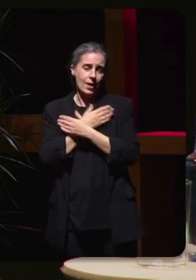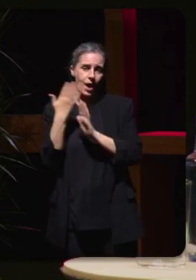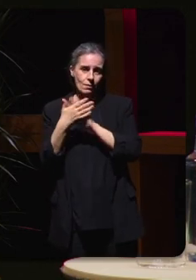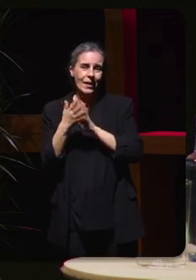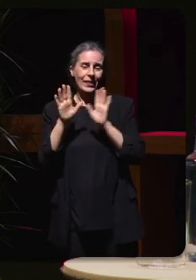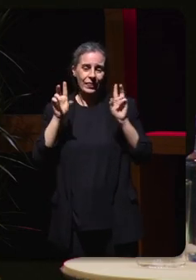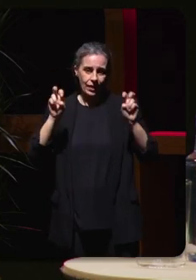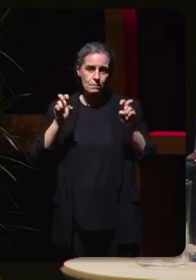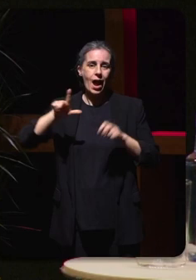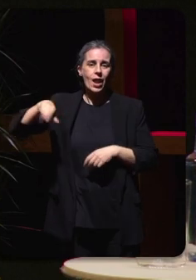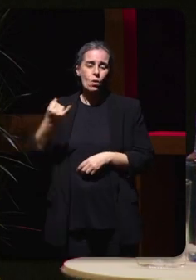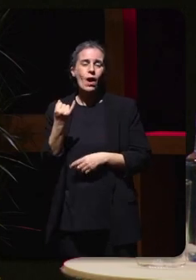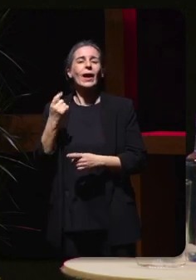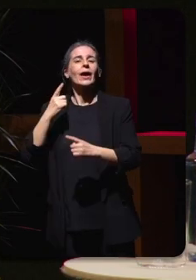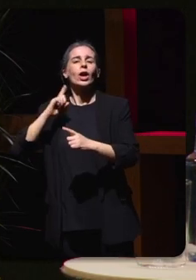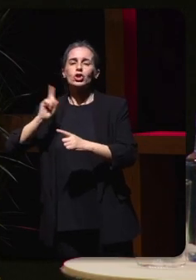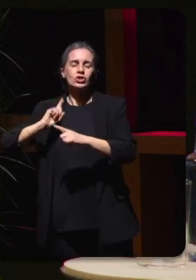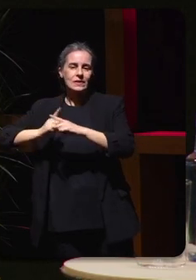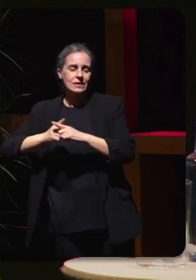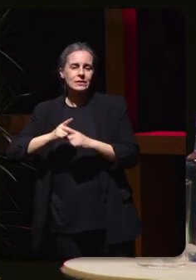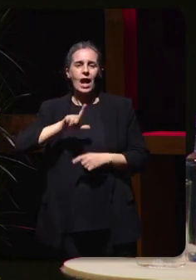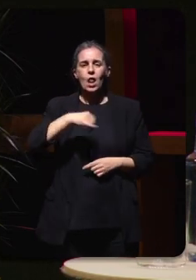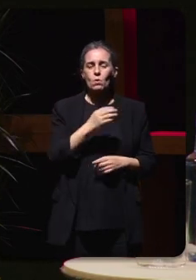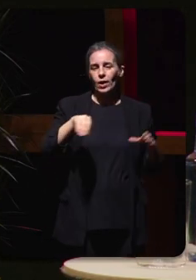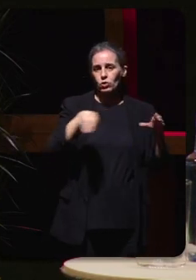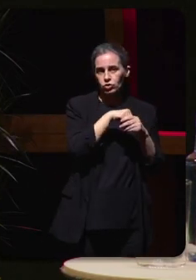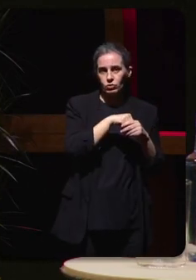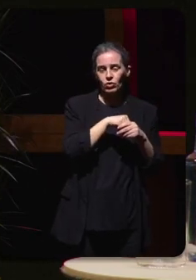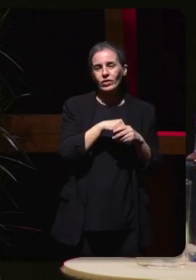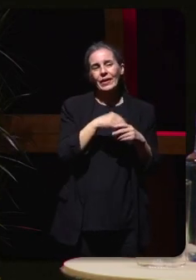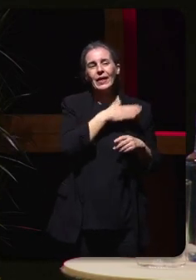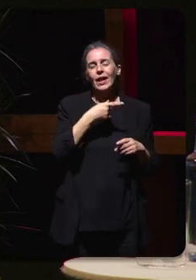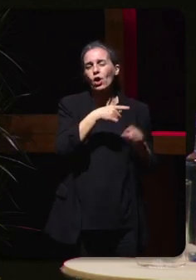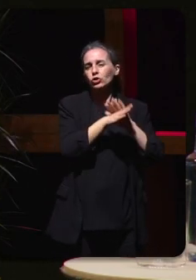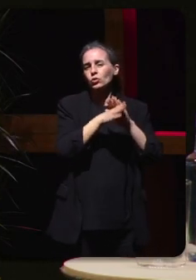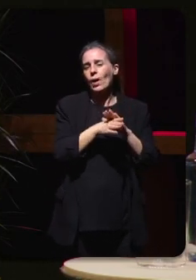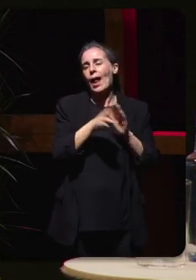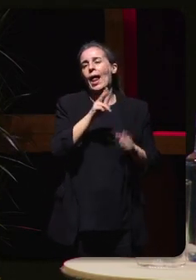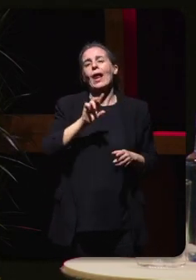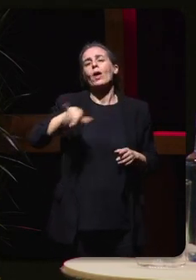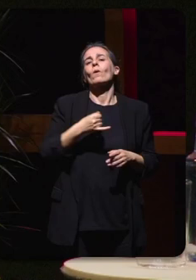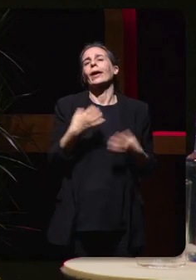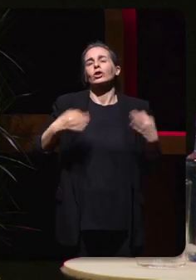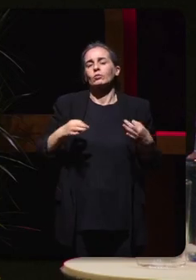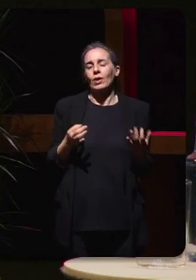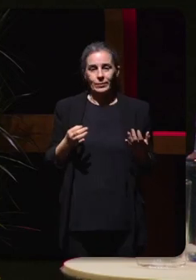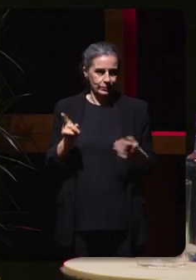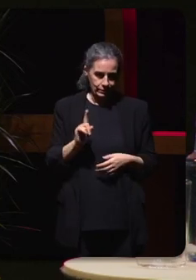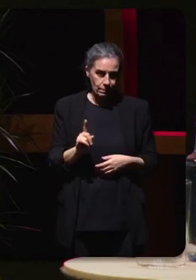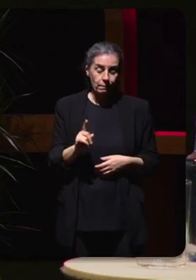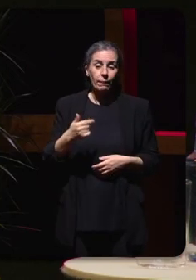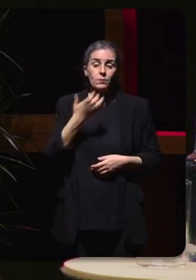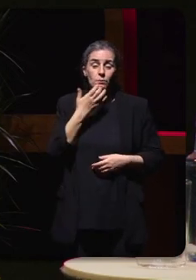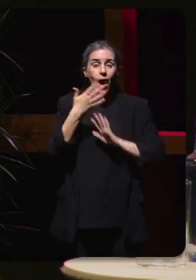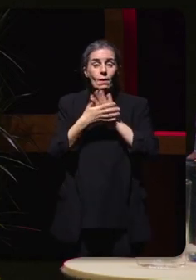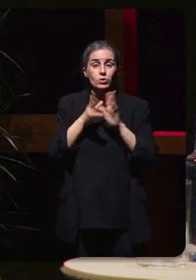el lenguaje sexista, pues en lenguaje en general. Nos decimos una guerra, y yo digo, yo no soy corresponsal de guerra. A mí, o